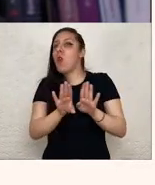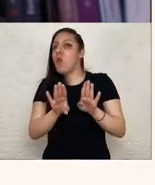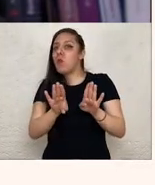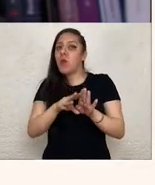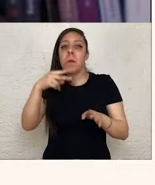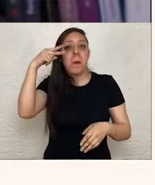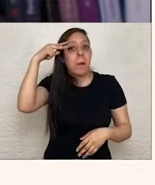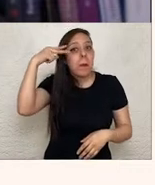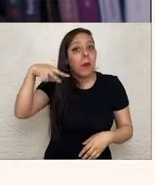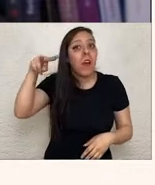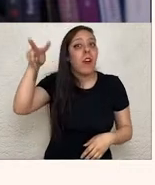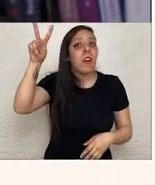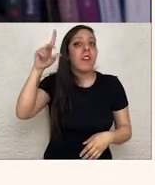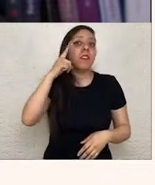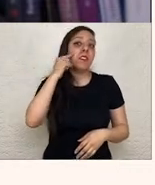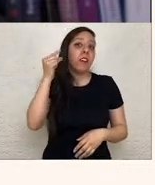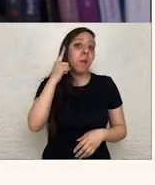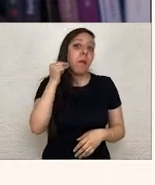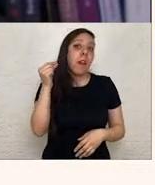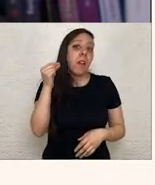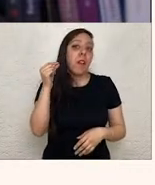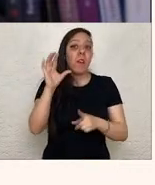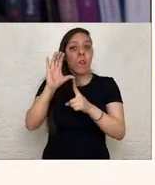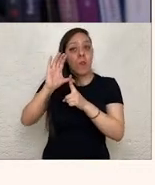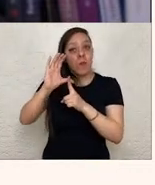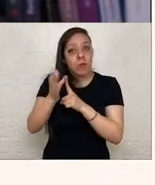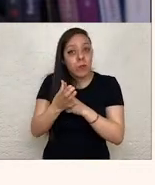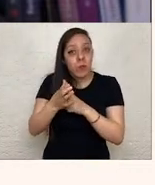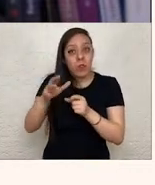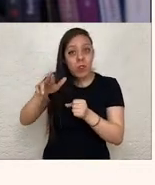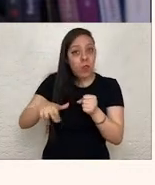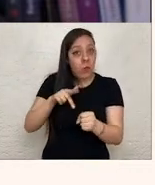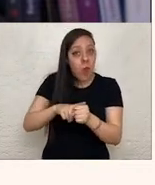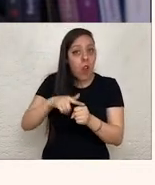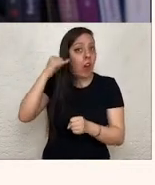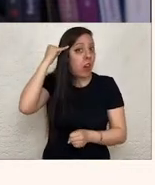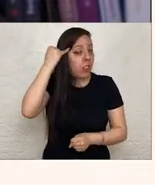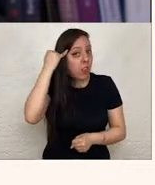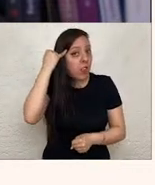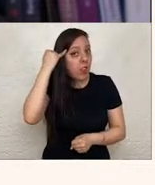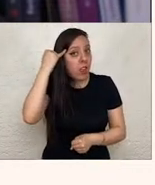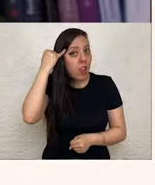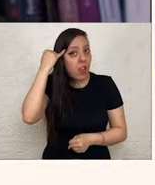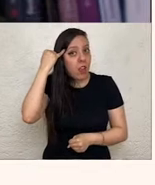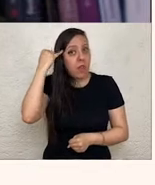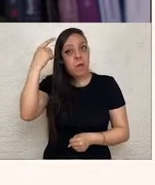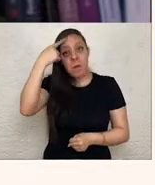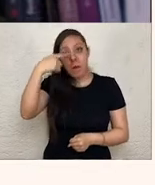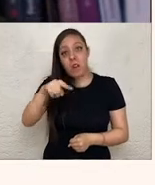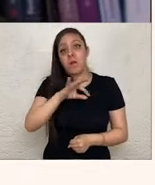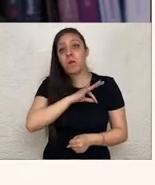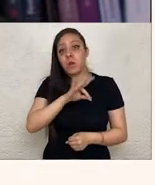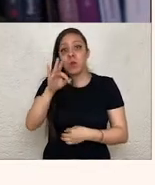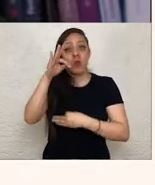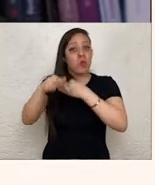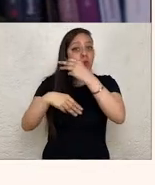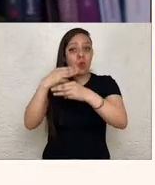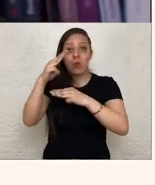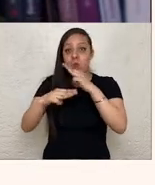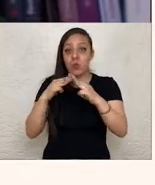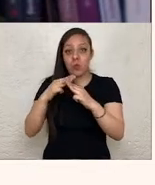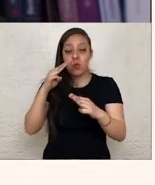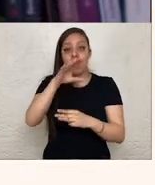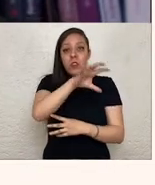como el viaje de los zapatistas y del Congreso Nacional Indígena que está planteado ahora a los 5